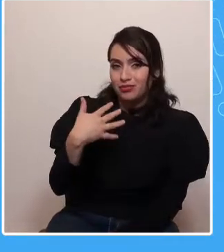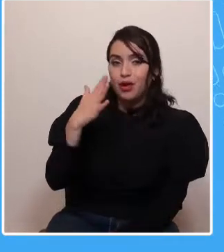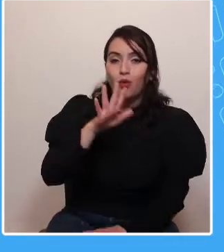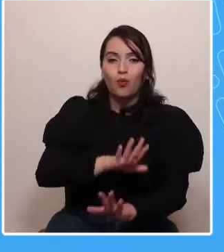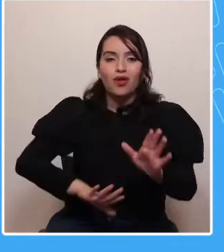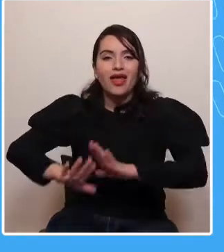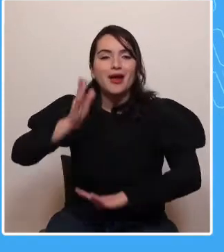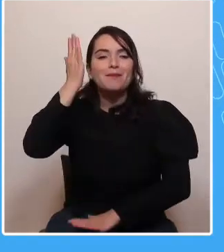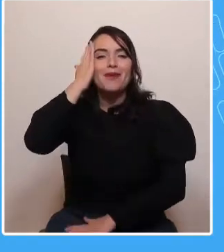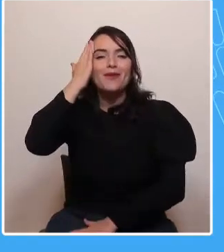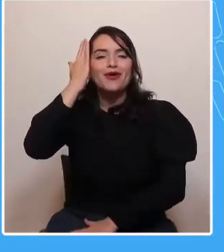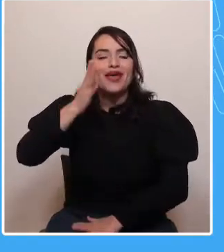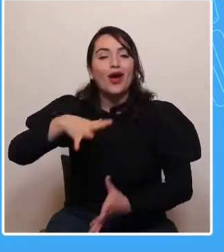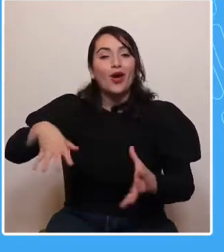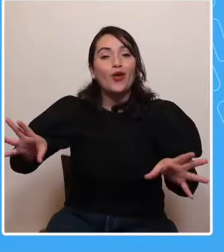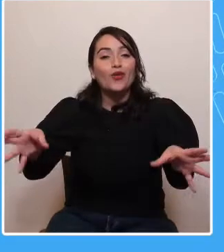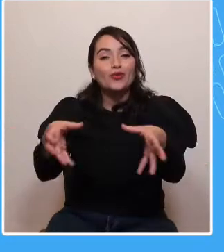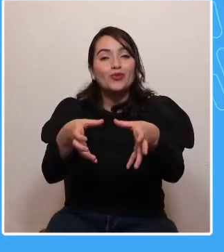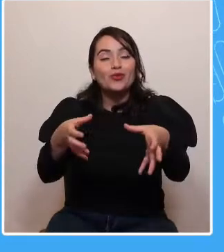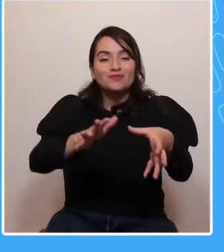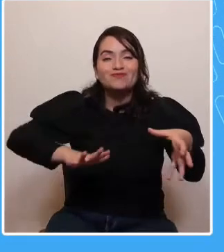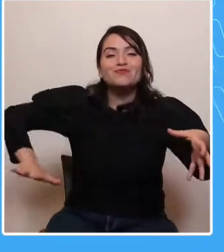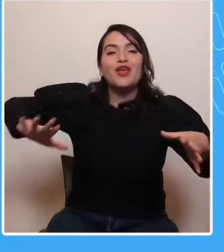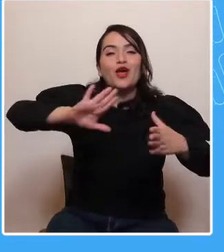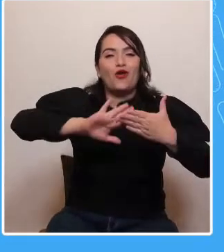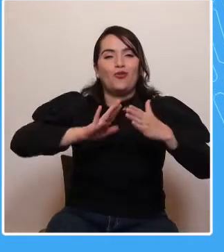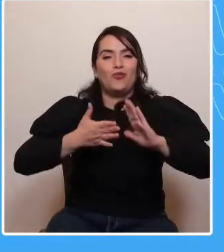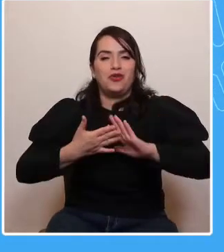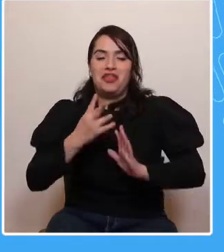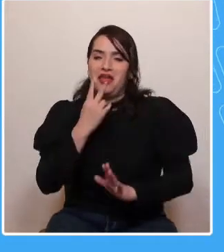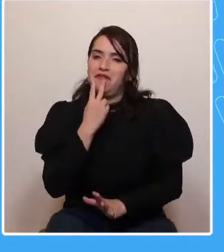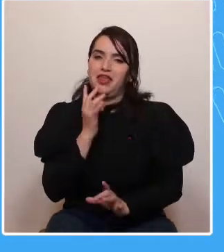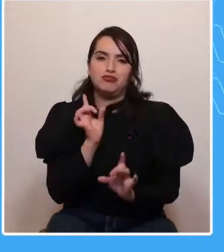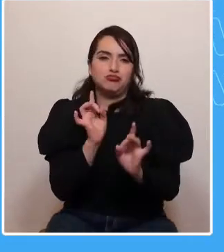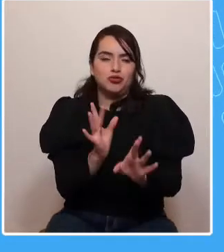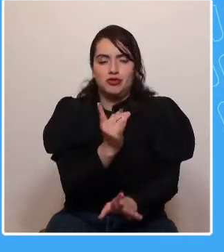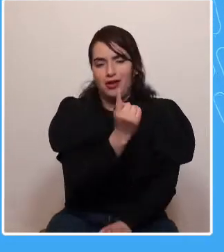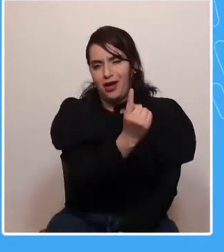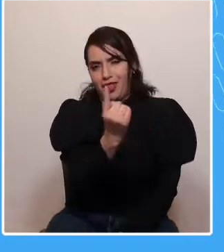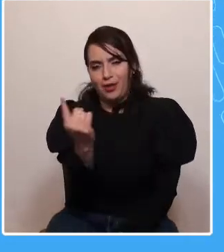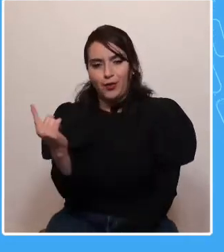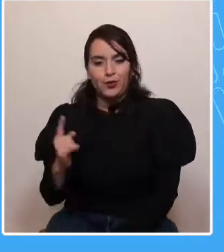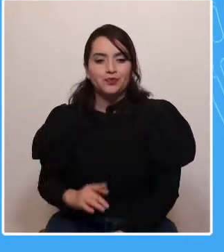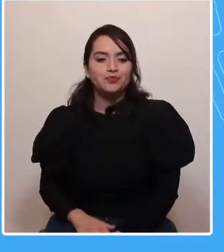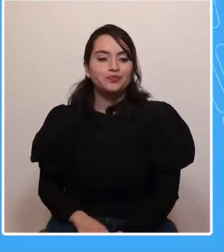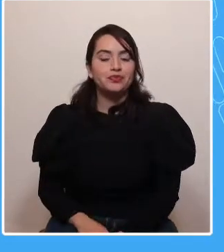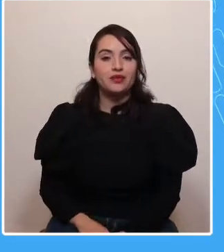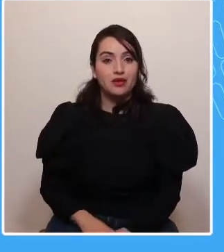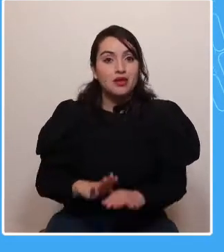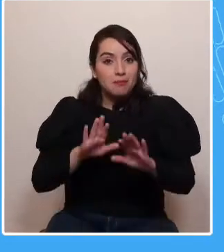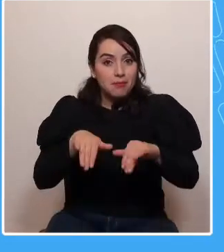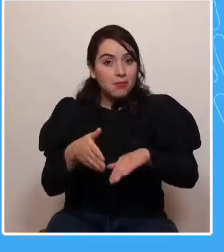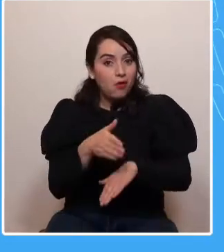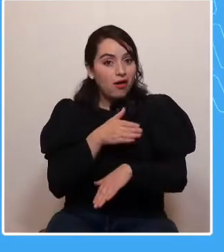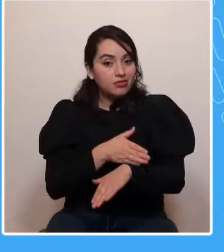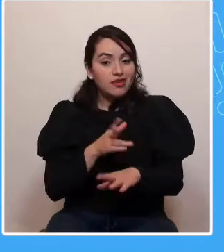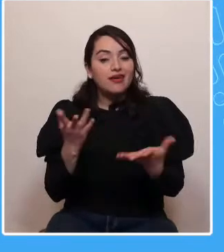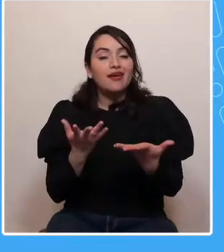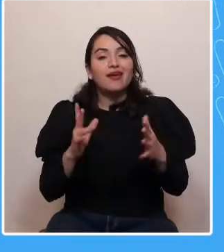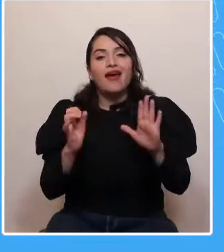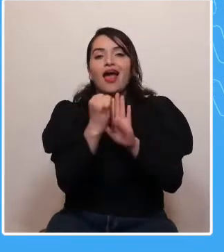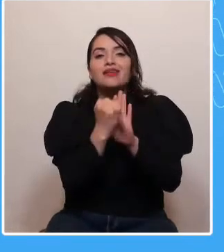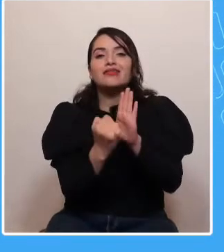colectiva y comunitaria que nos acompaña en nuestras vidas. Y vinculado con lo anterior están los artículos